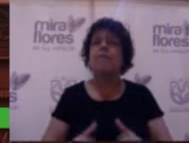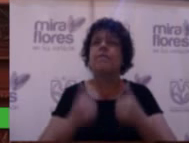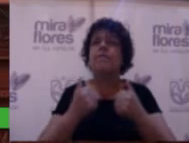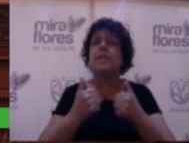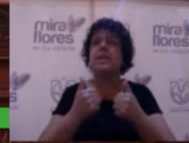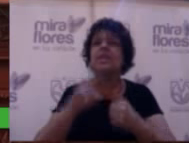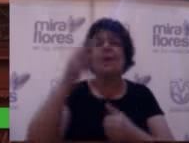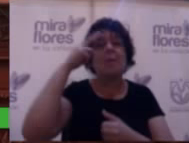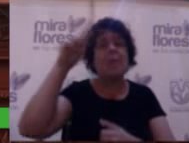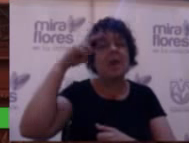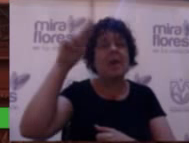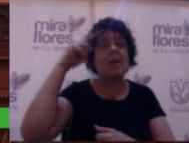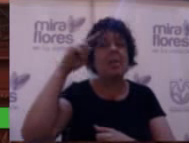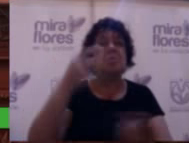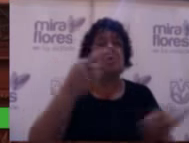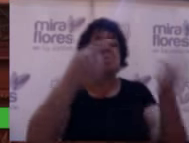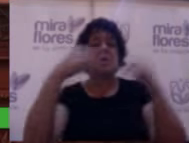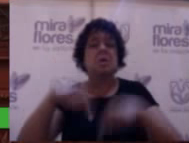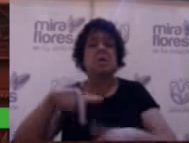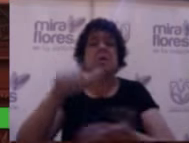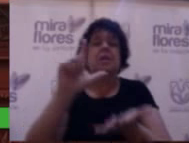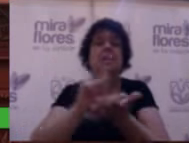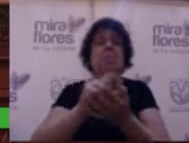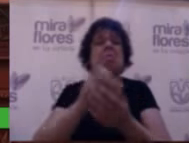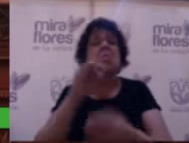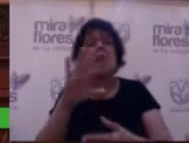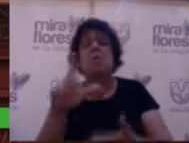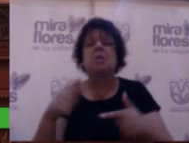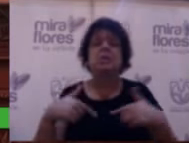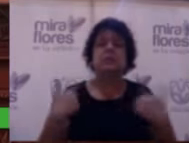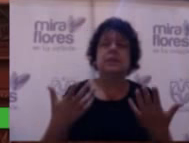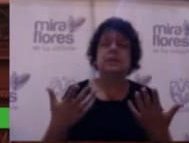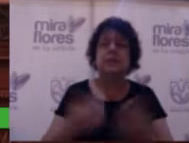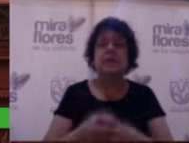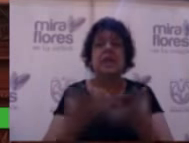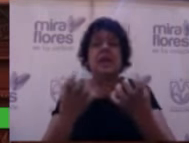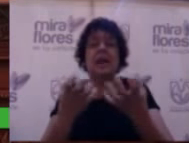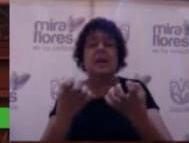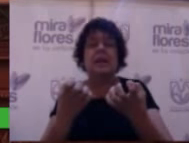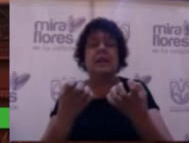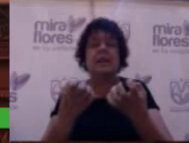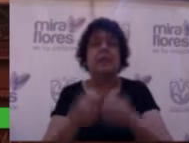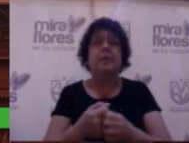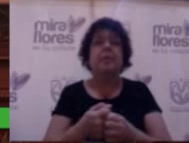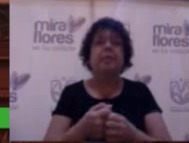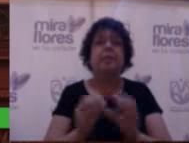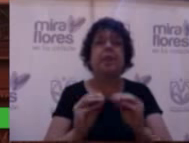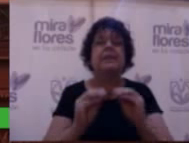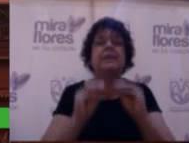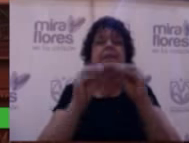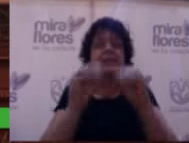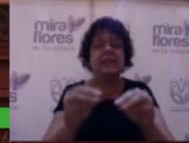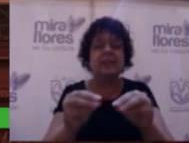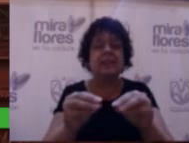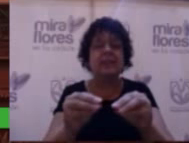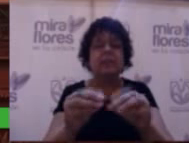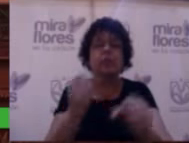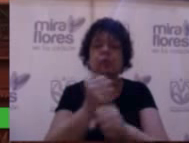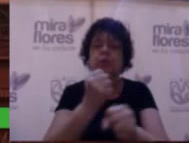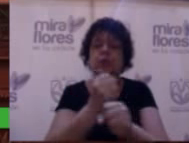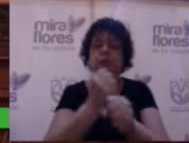viene algunas veces acá a Lima. Él ha querido de alguna forma también perennizar su obra donándonos